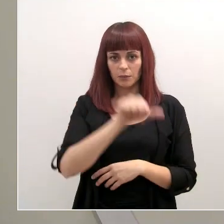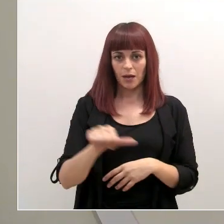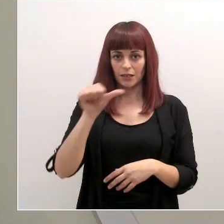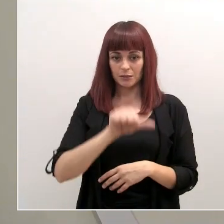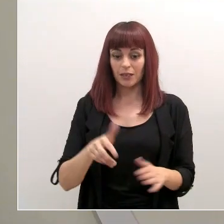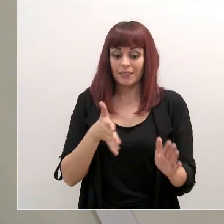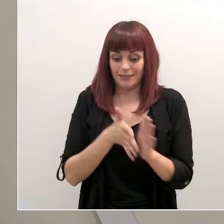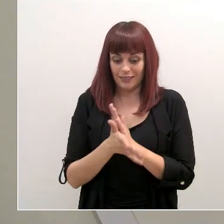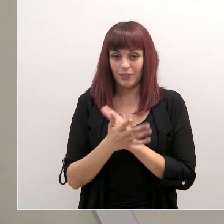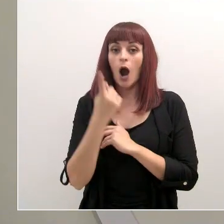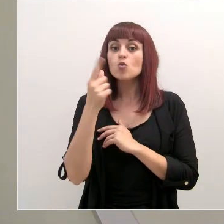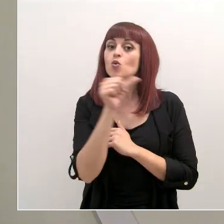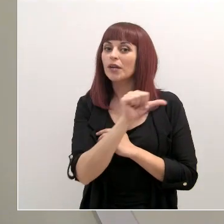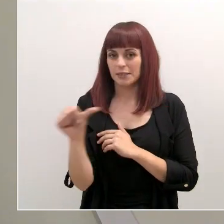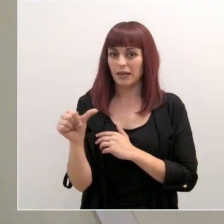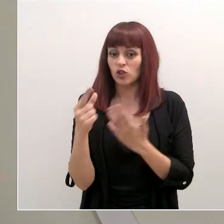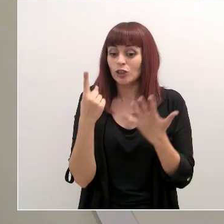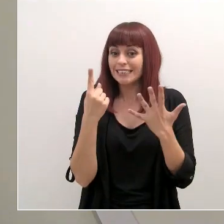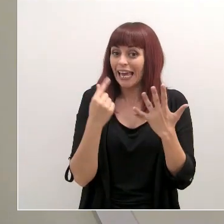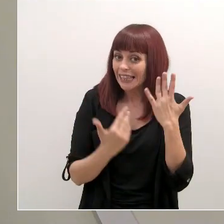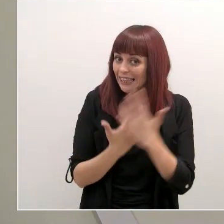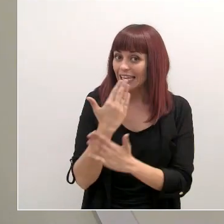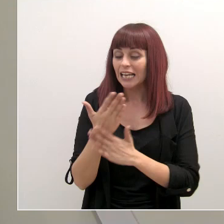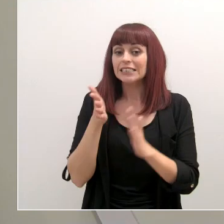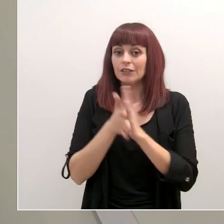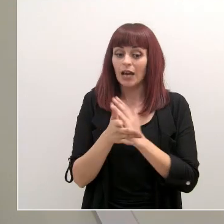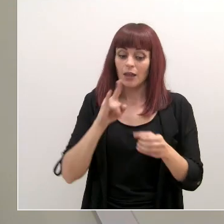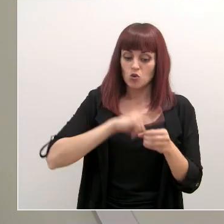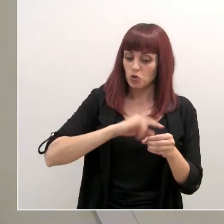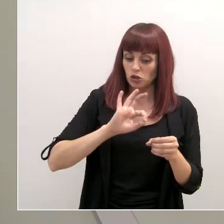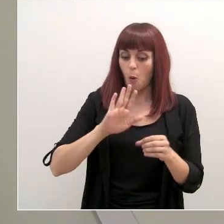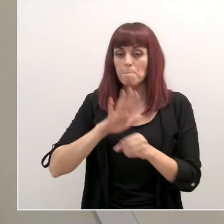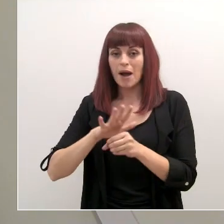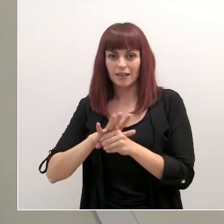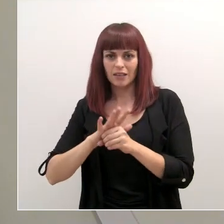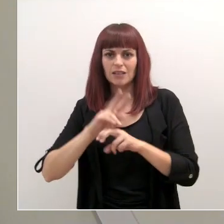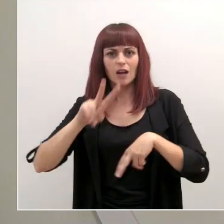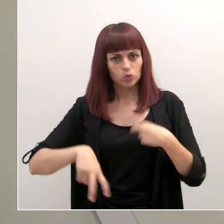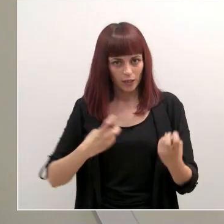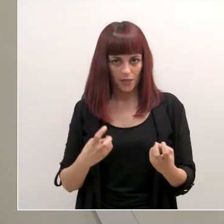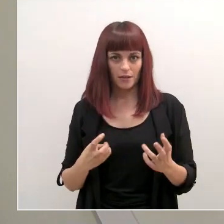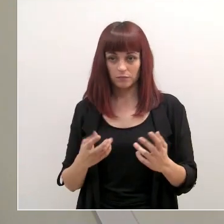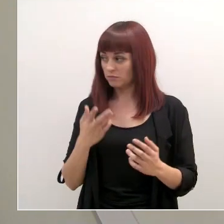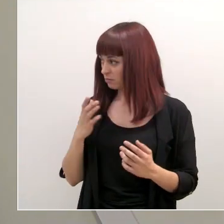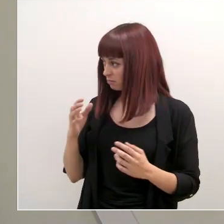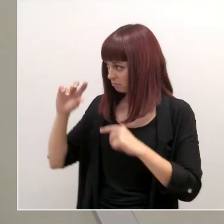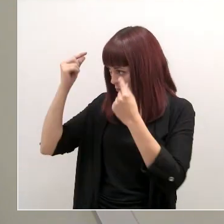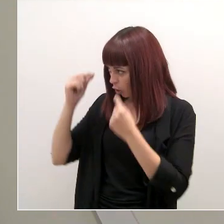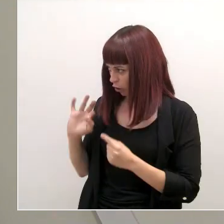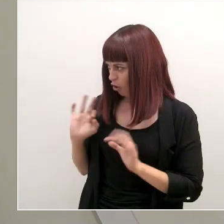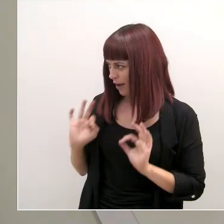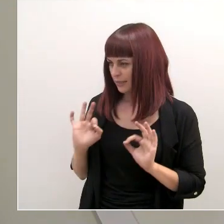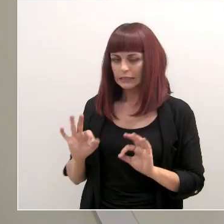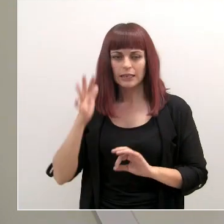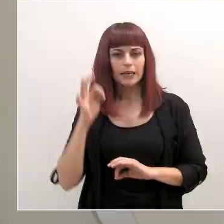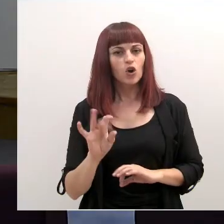la semana tiene 7. Luego, por tanto, normalmente se actualizan entre lunes y martes. Y si me corrige Jaime, pero yo